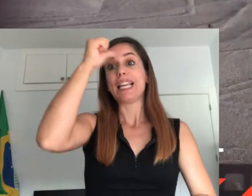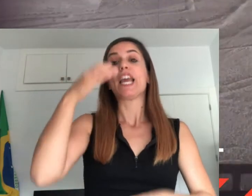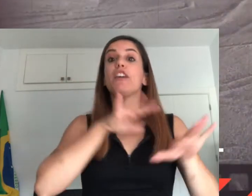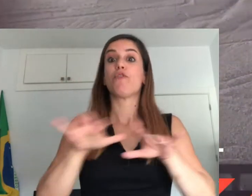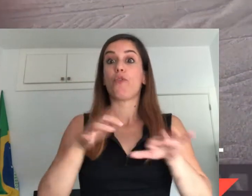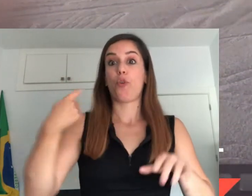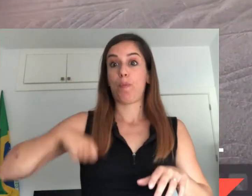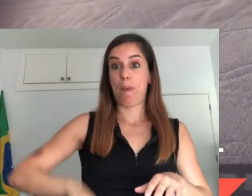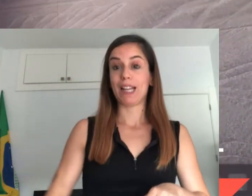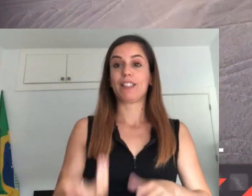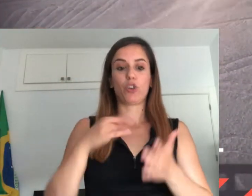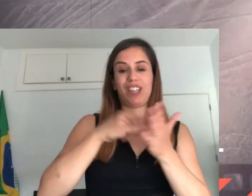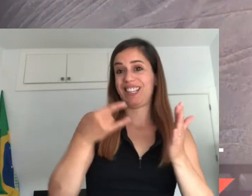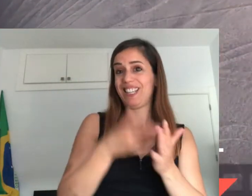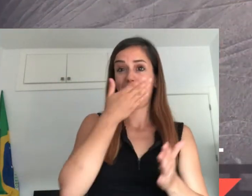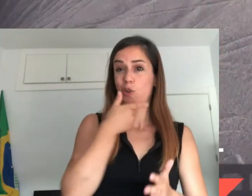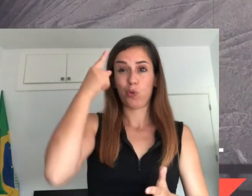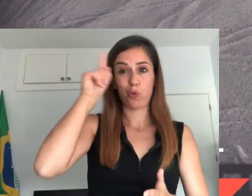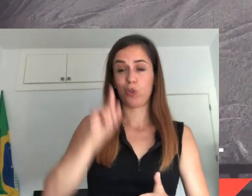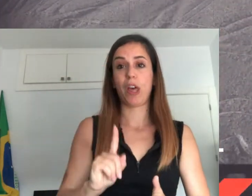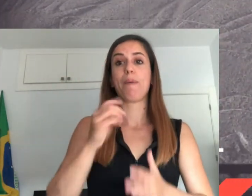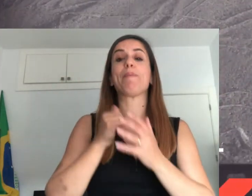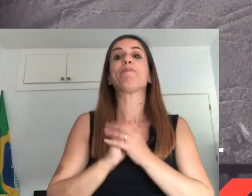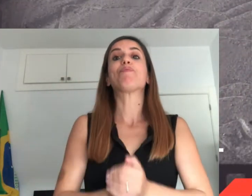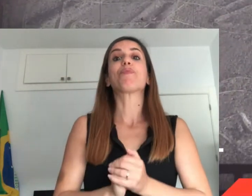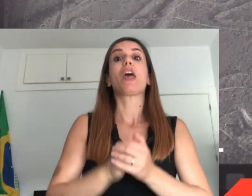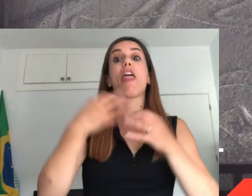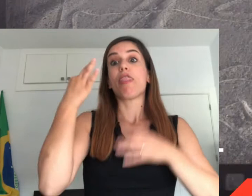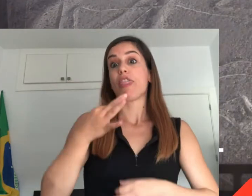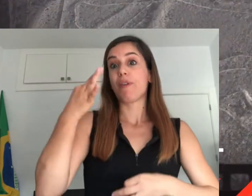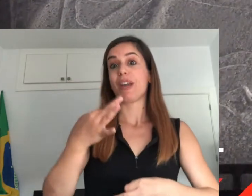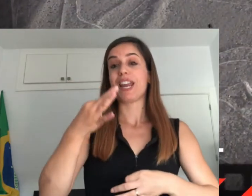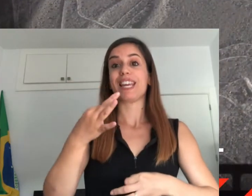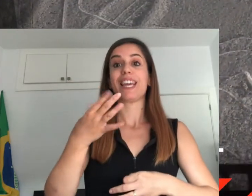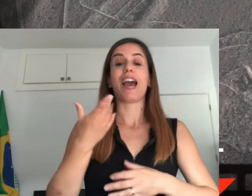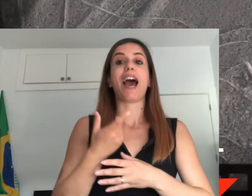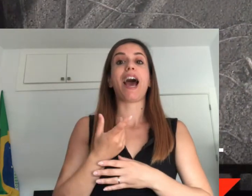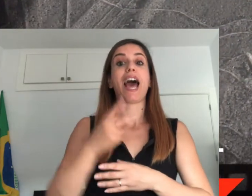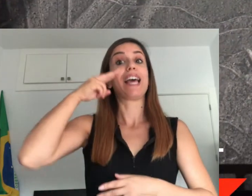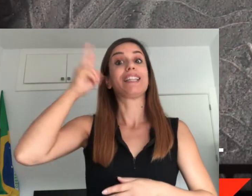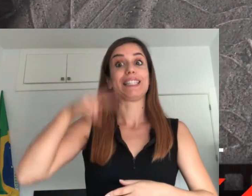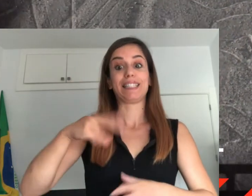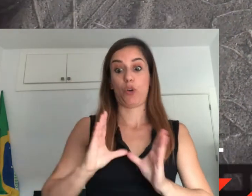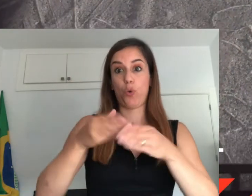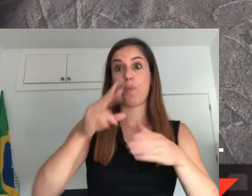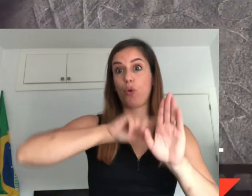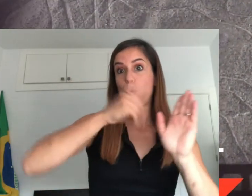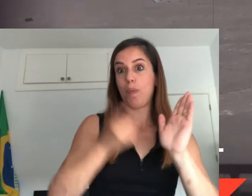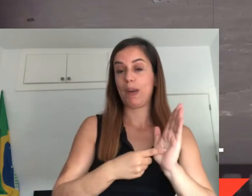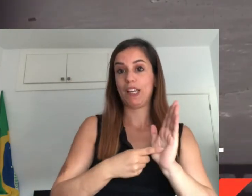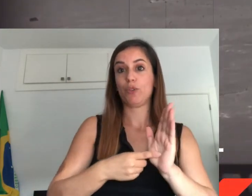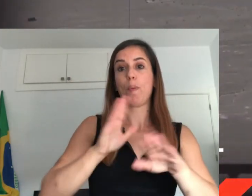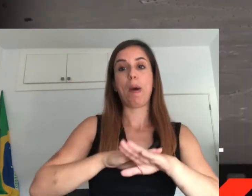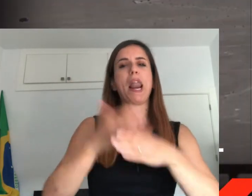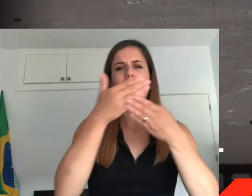dice textualmente que debería existir un consejo interdisciplinario que se dedique a estudiar estos temas. Y aquí es luego cuando